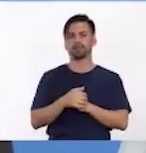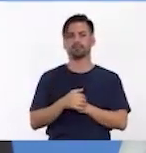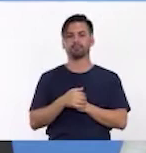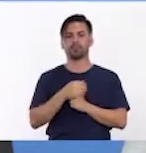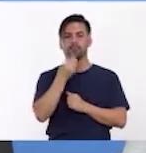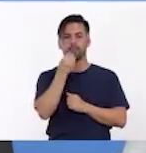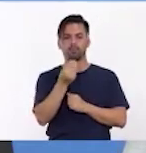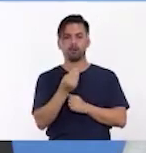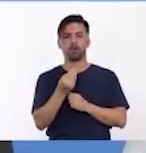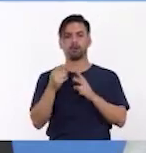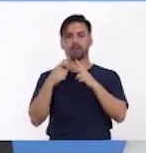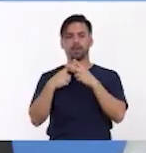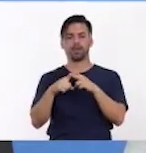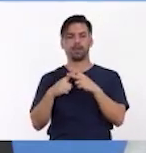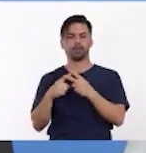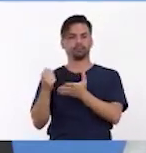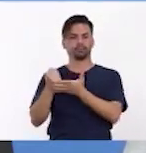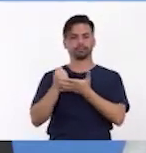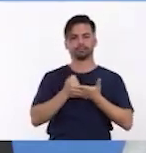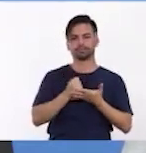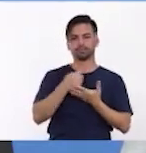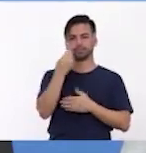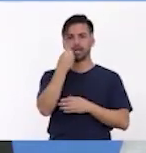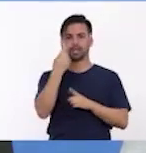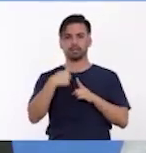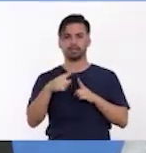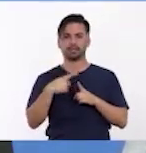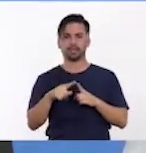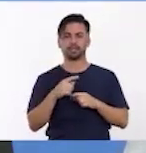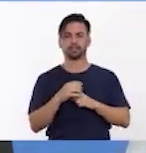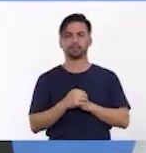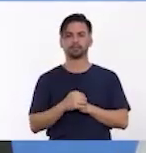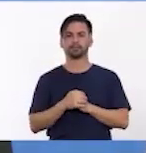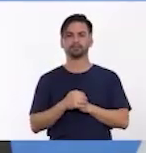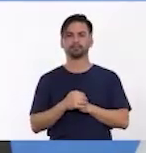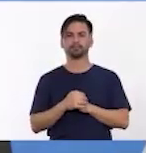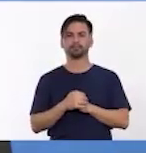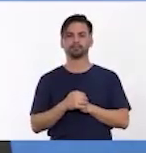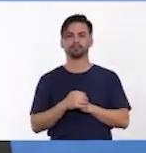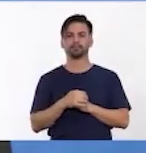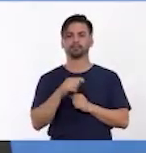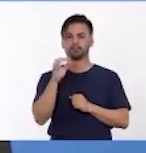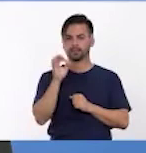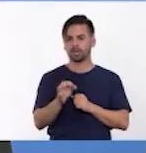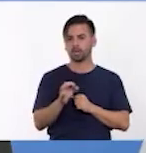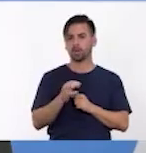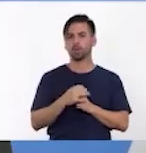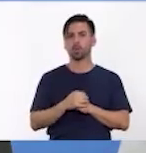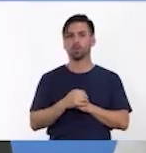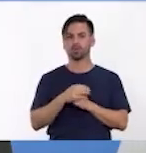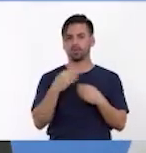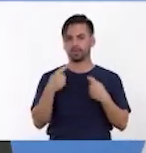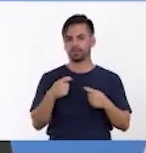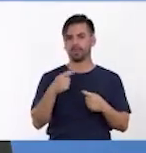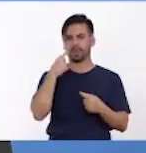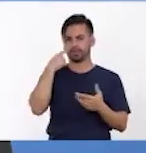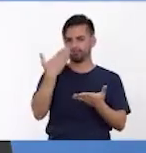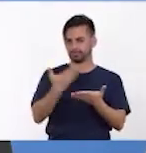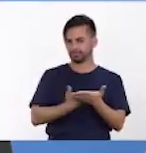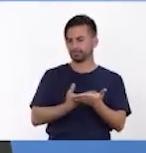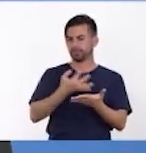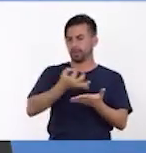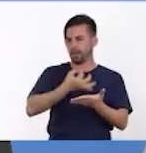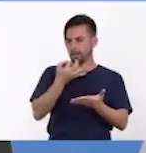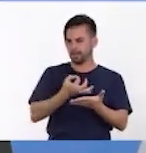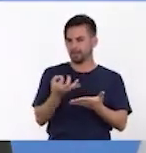poder subsistir, para poder alimentarse, y entonces de eso se debe estar reflejando en el trabajo